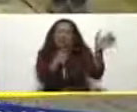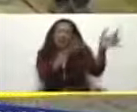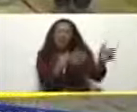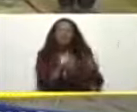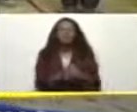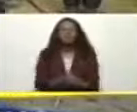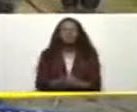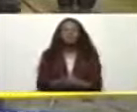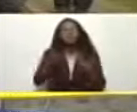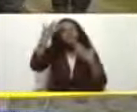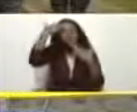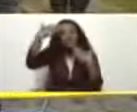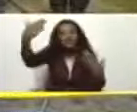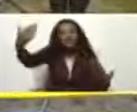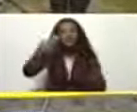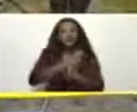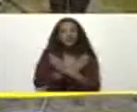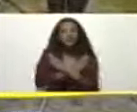Bueno, mi saludo.